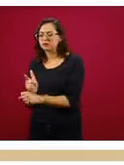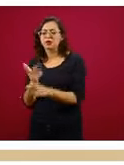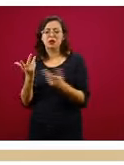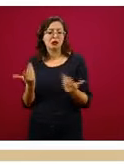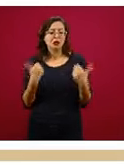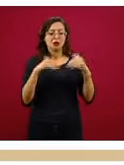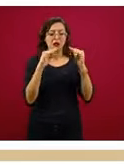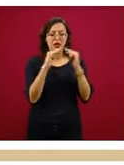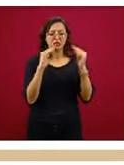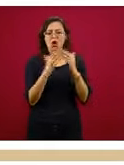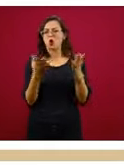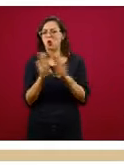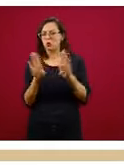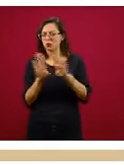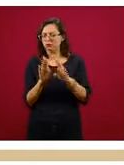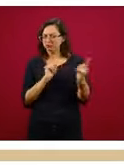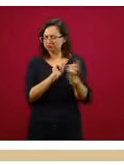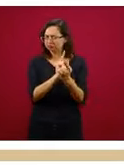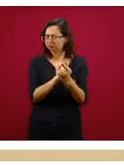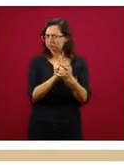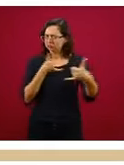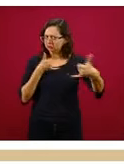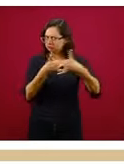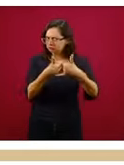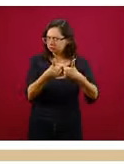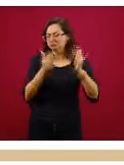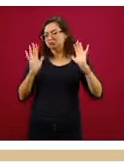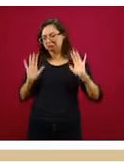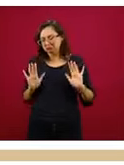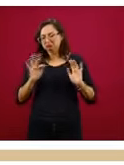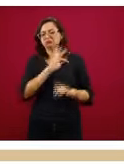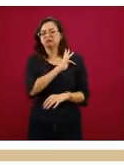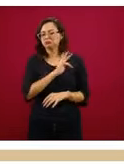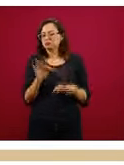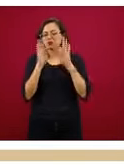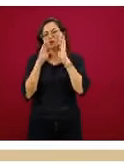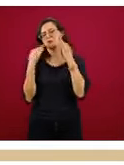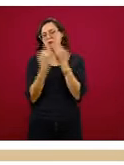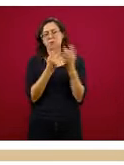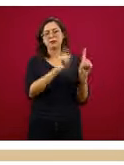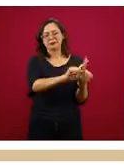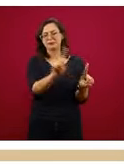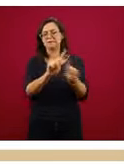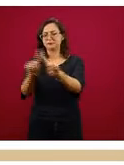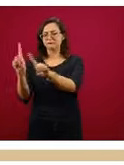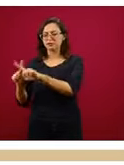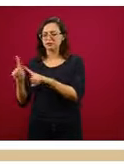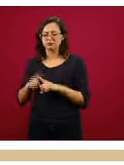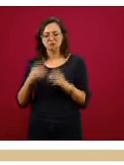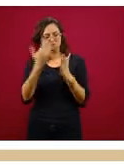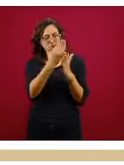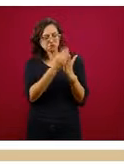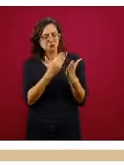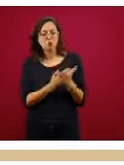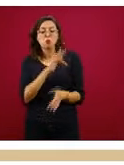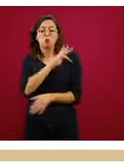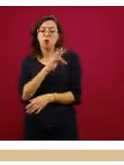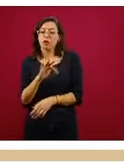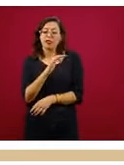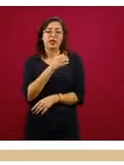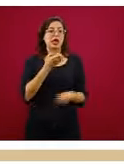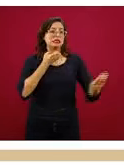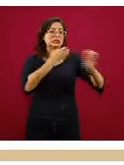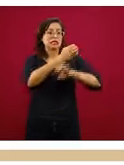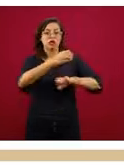barrido casa por casa telefónico, pero puede también ser presencial. Hay muchas formas en las que hemos puesto dentro de los lineamientos y cada estado